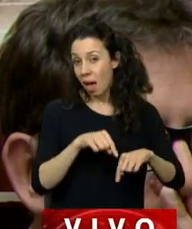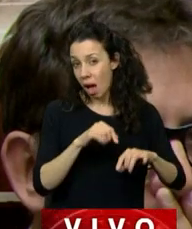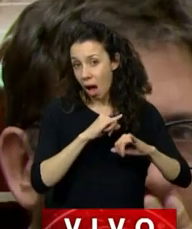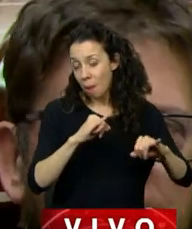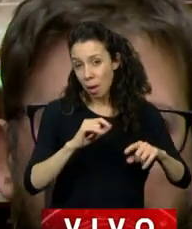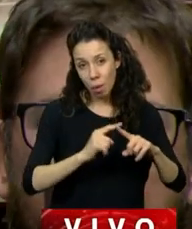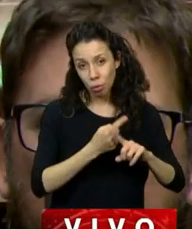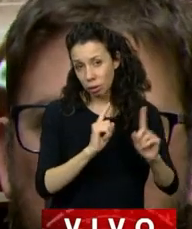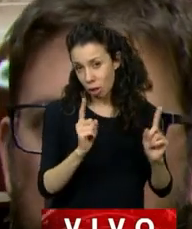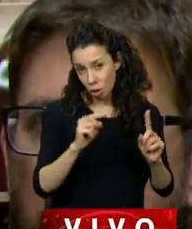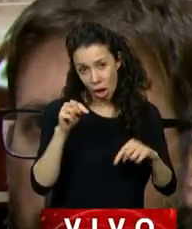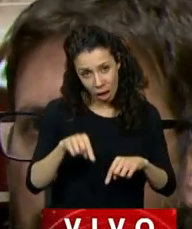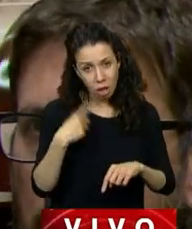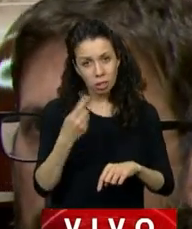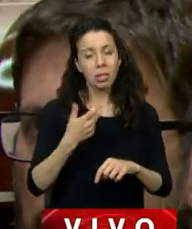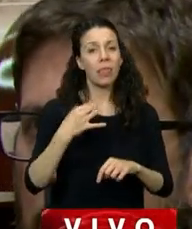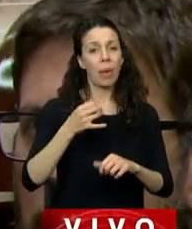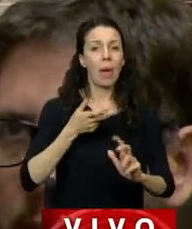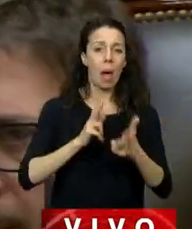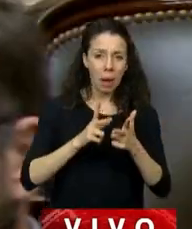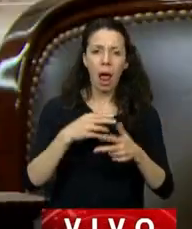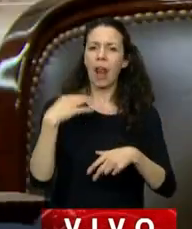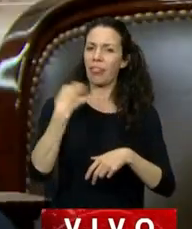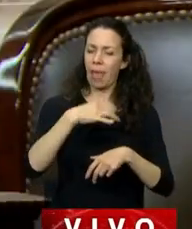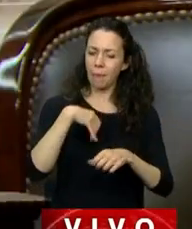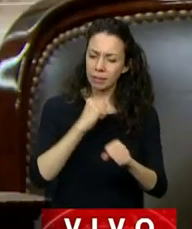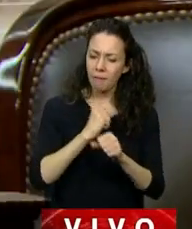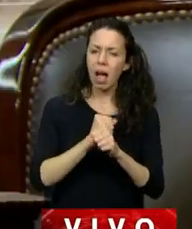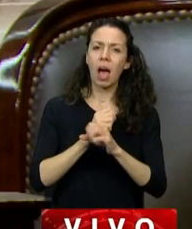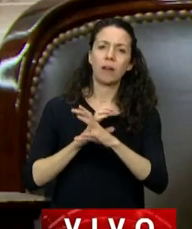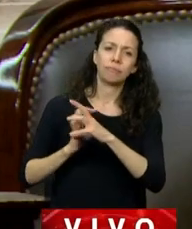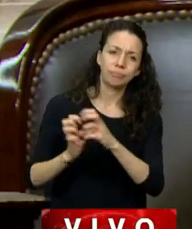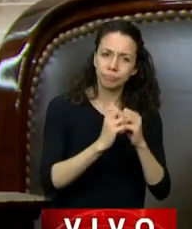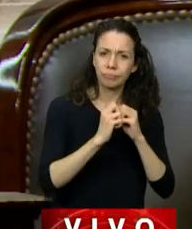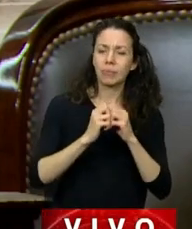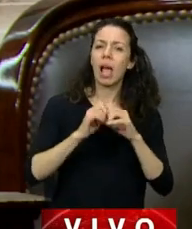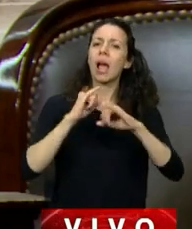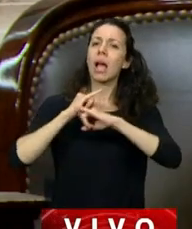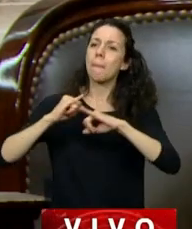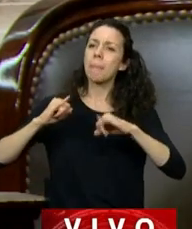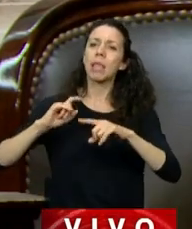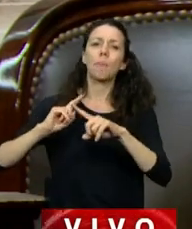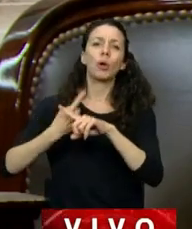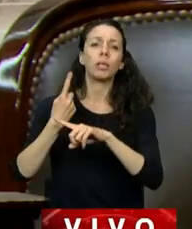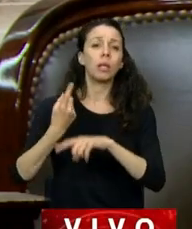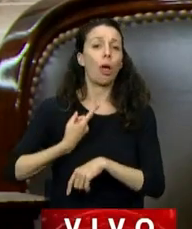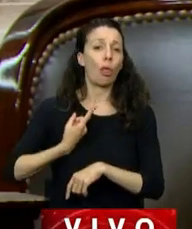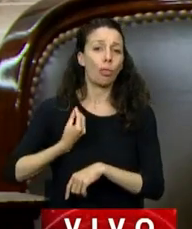acá se habla, se trabaja. La campaña política se hace en la calle, vinieron a desprestigiar al gobierno.